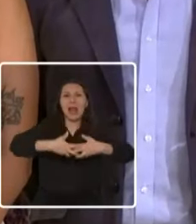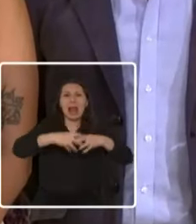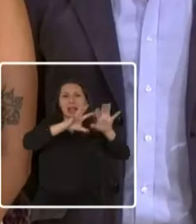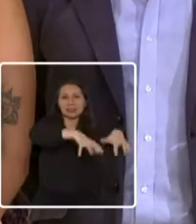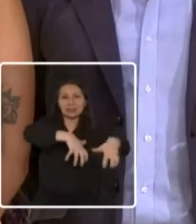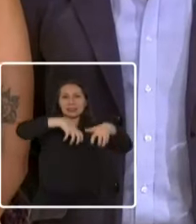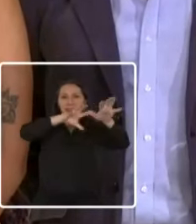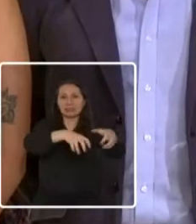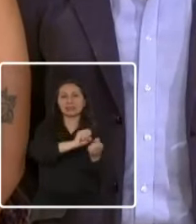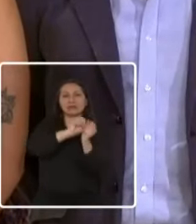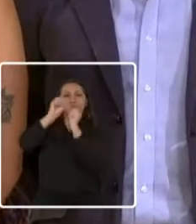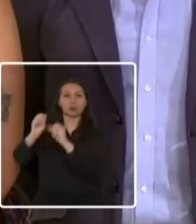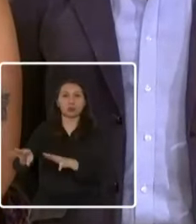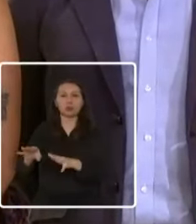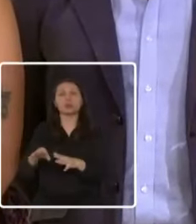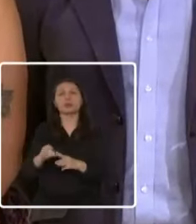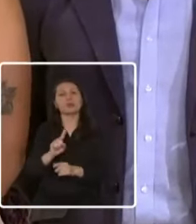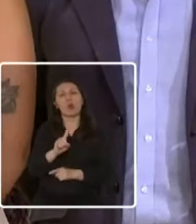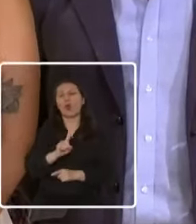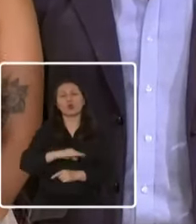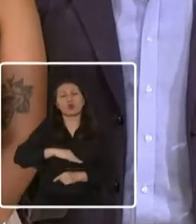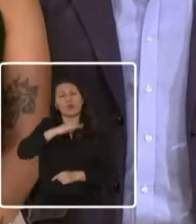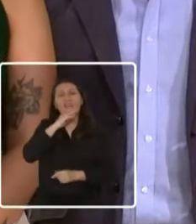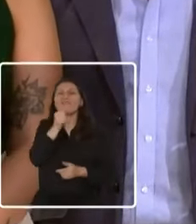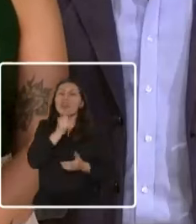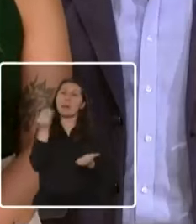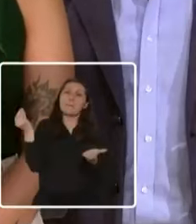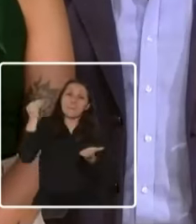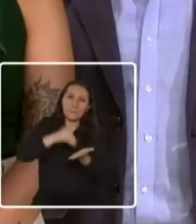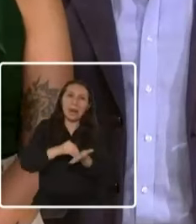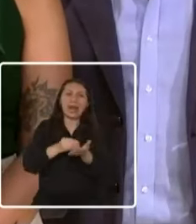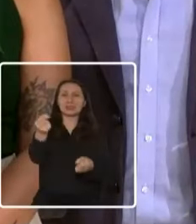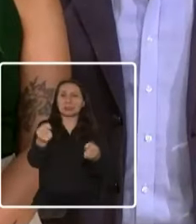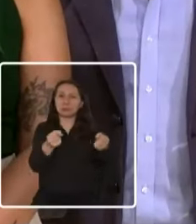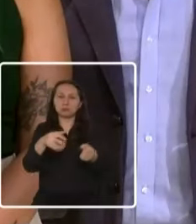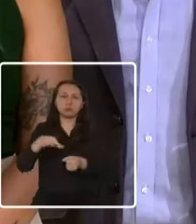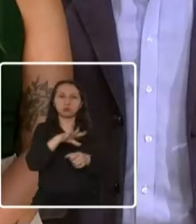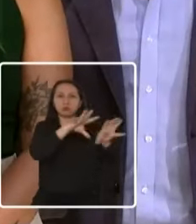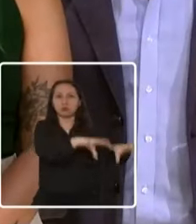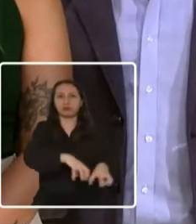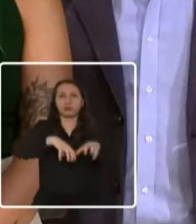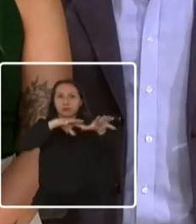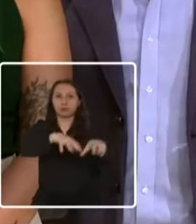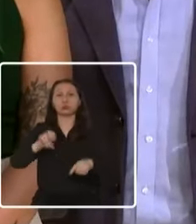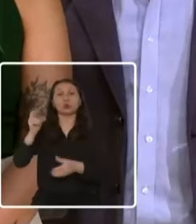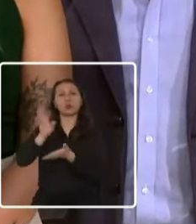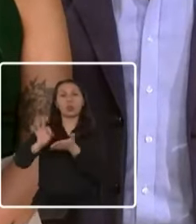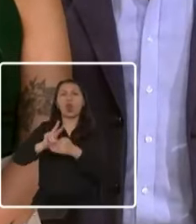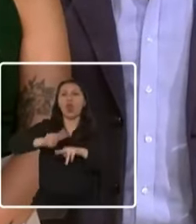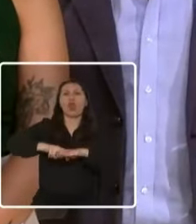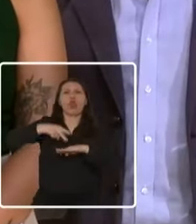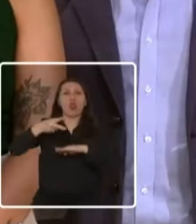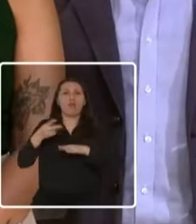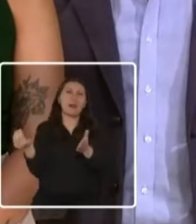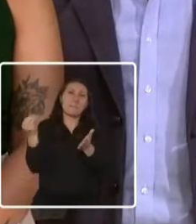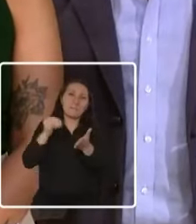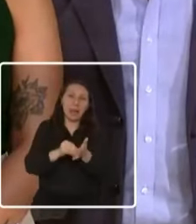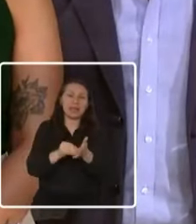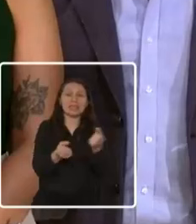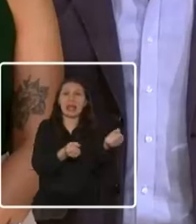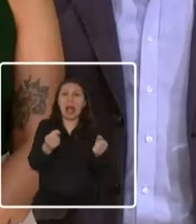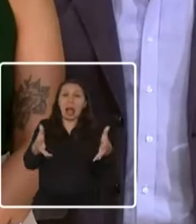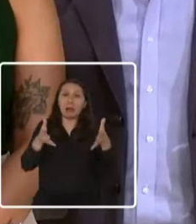de escombros. Hemos considerado que eso es insuficiente, se le ha instruido al subsecretario de Obras Públicas duplicar esa capacidad